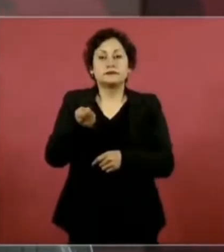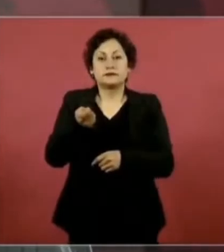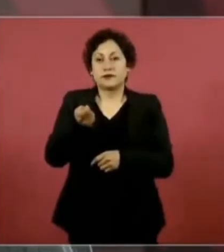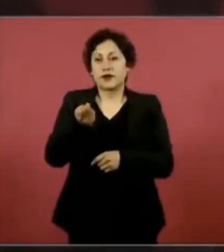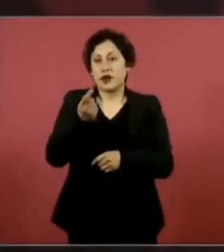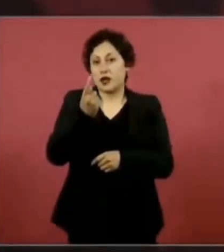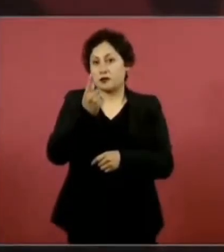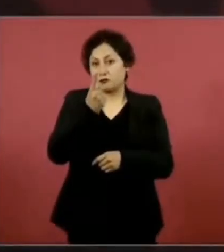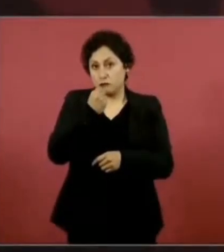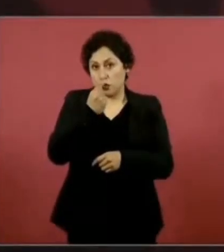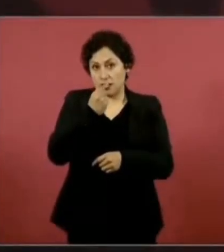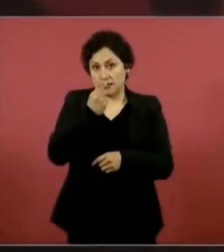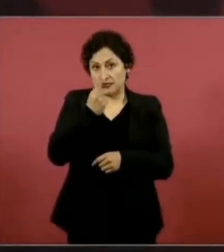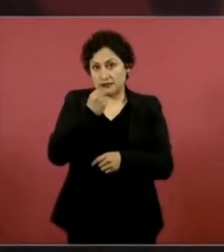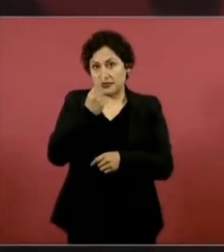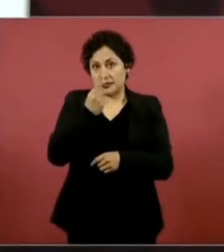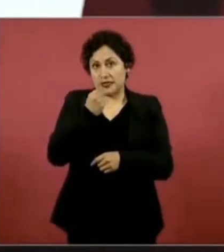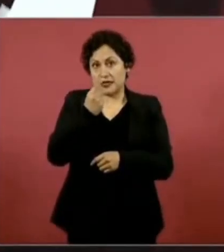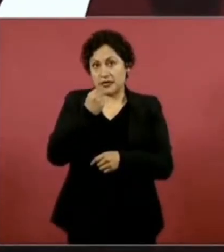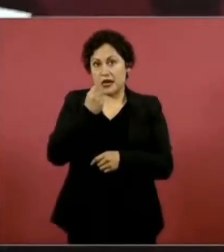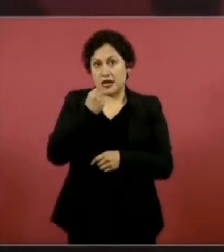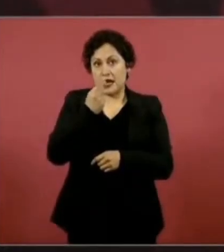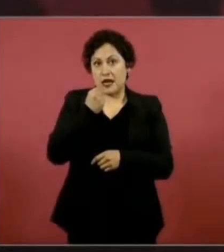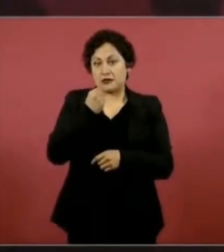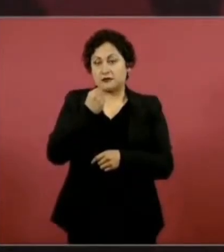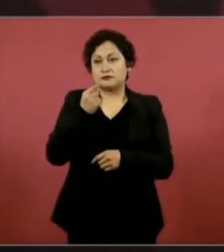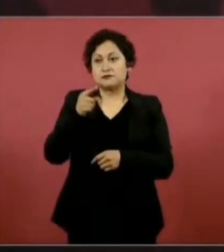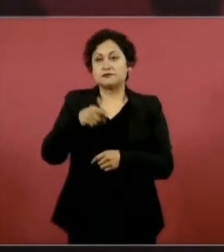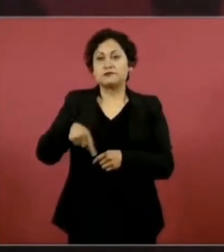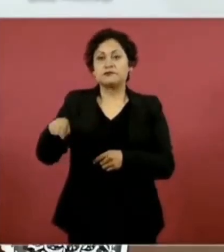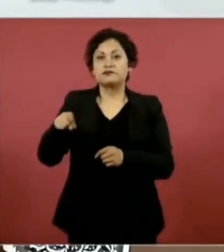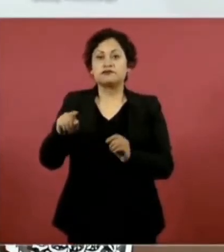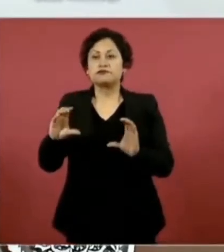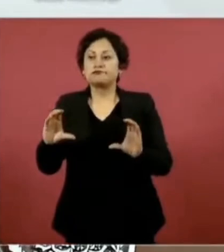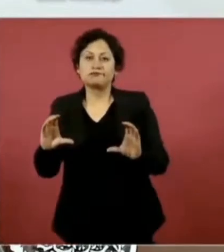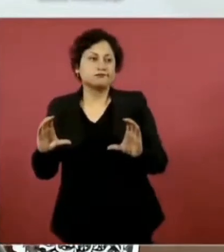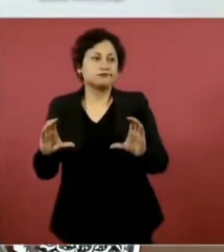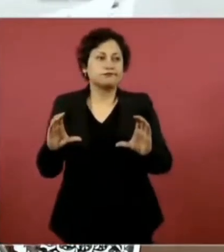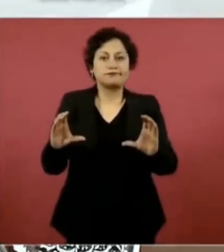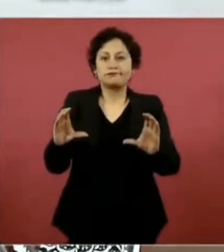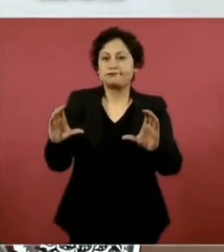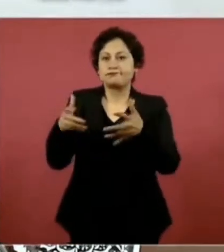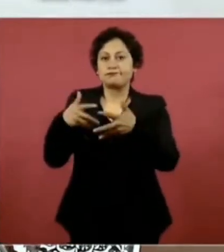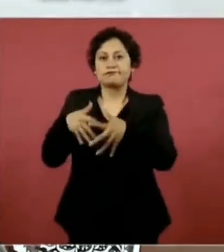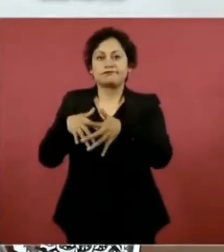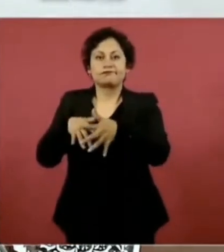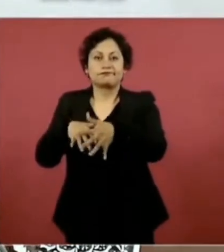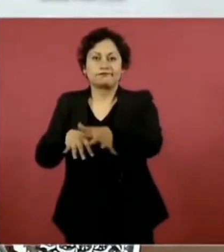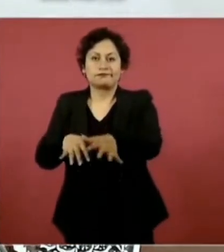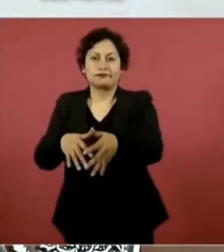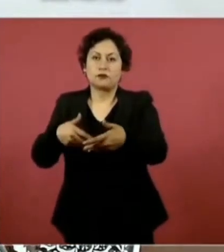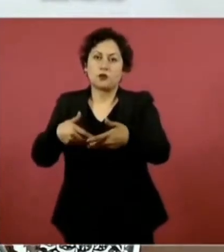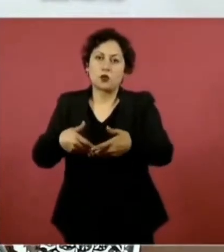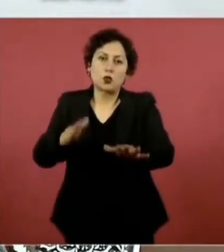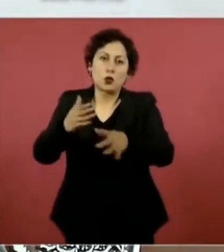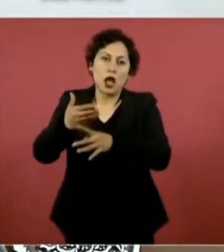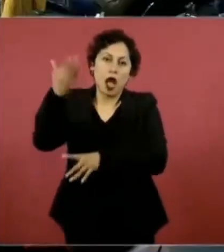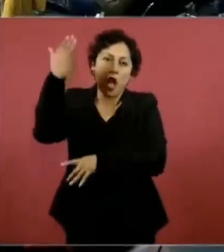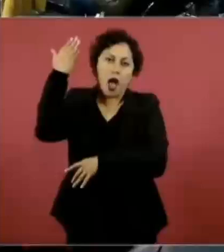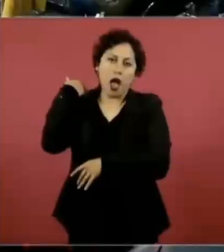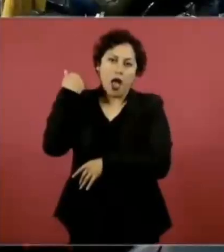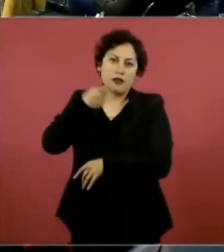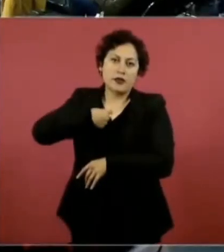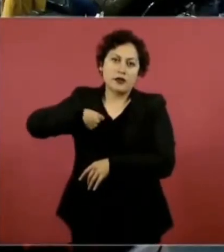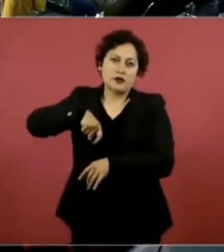cómo trata a los manifestantes. Así nos trataba a nosotros. Son 2,000, fueron